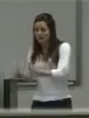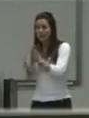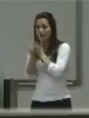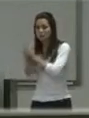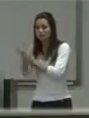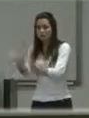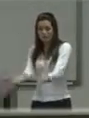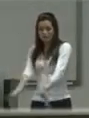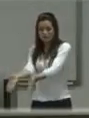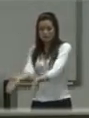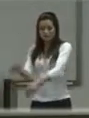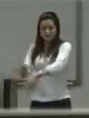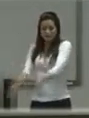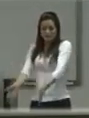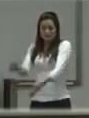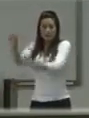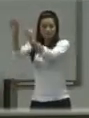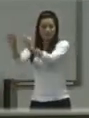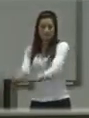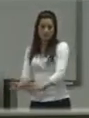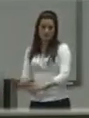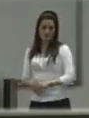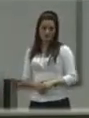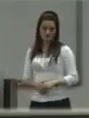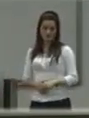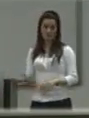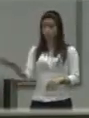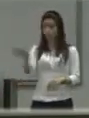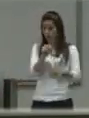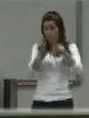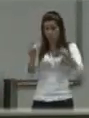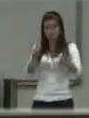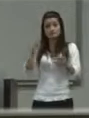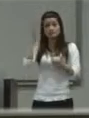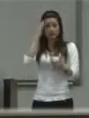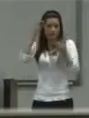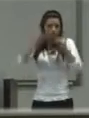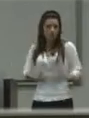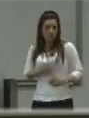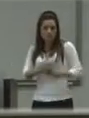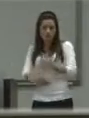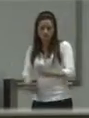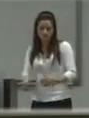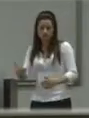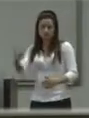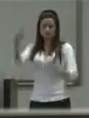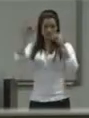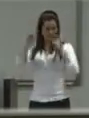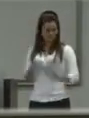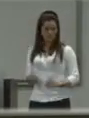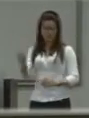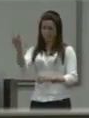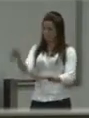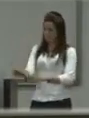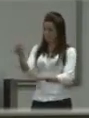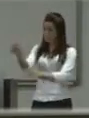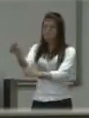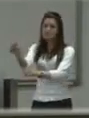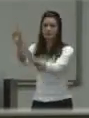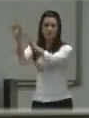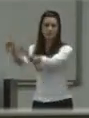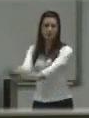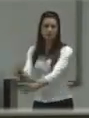decisiones la toma de decisiones es un proceso de desarrollo humano todos aprendimos a tomar decisiones sí Entonces los apoyos que se requieran para tomar decisiones